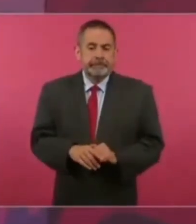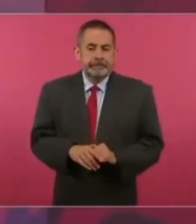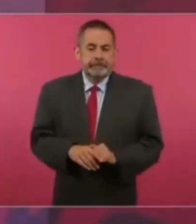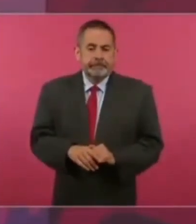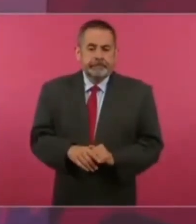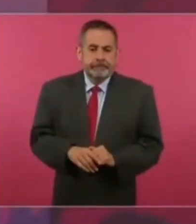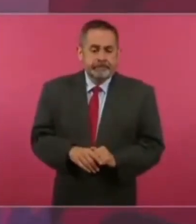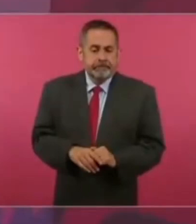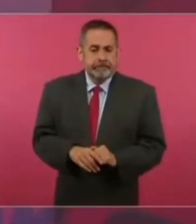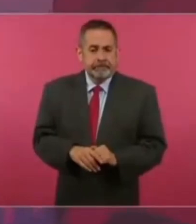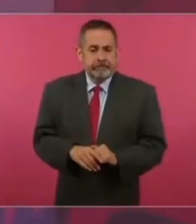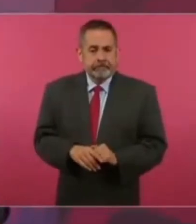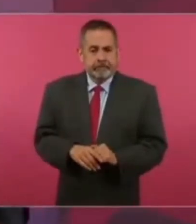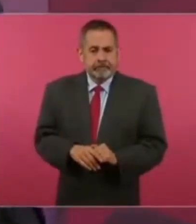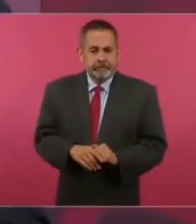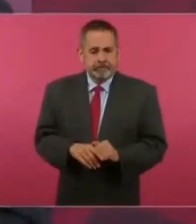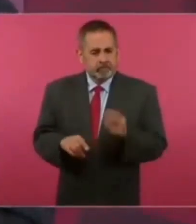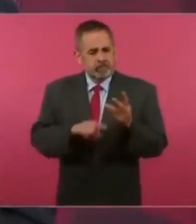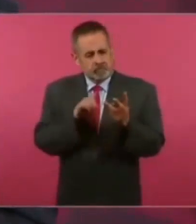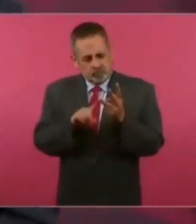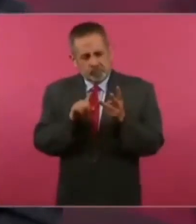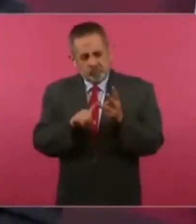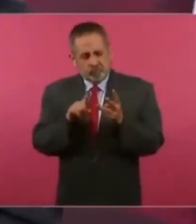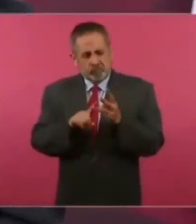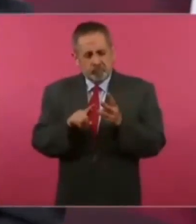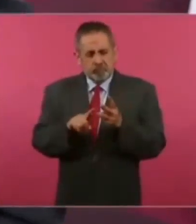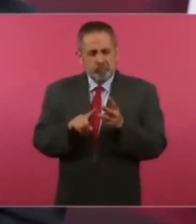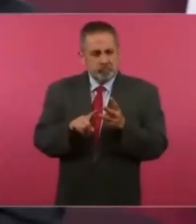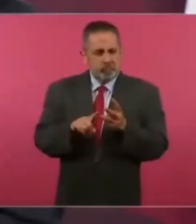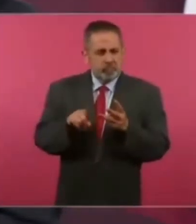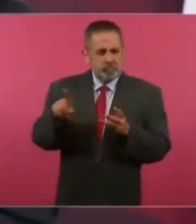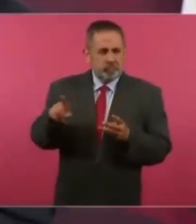con un avión de la Fuerza Aérea.